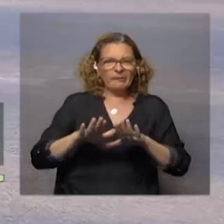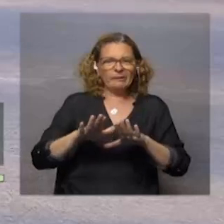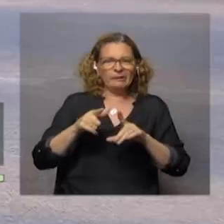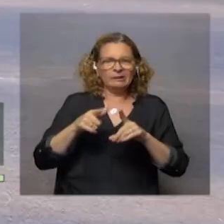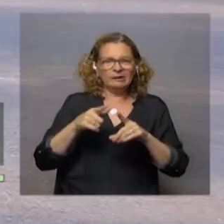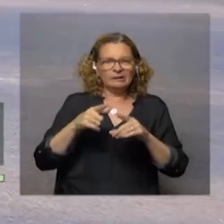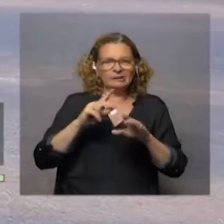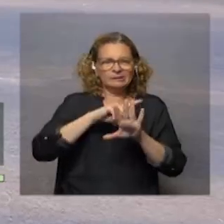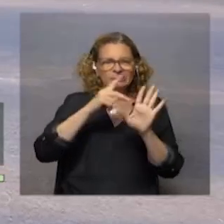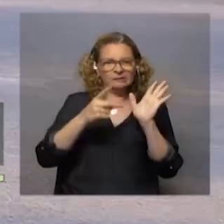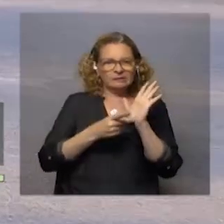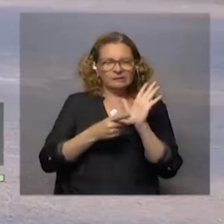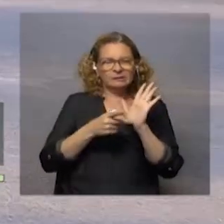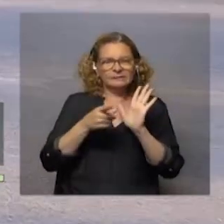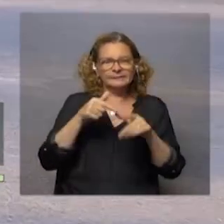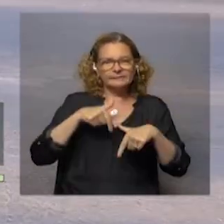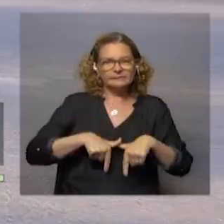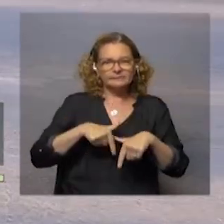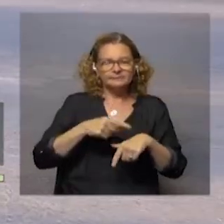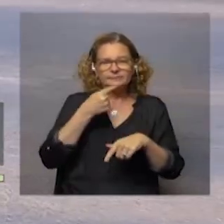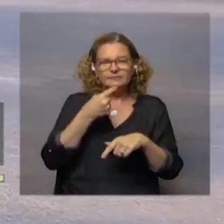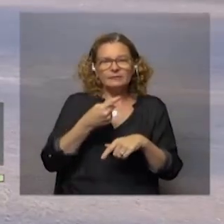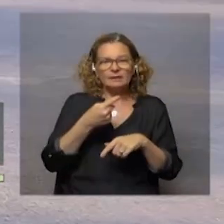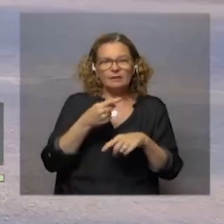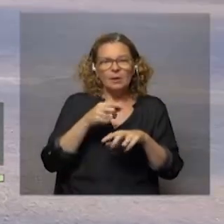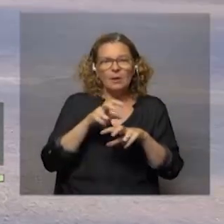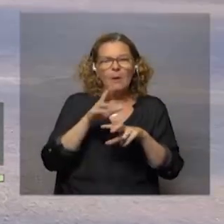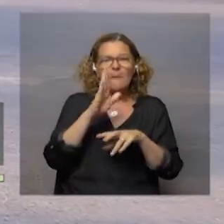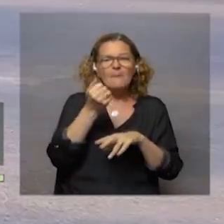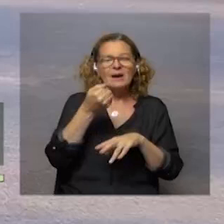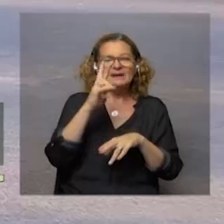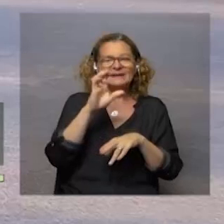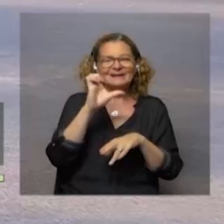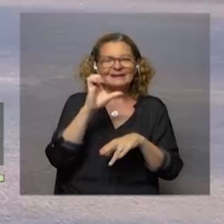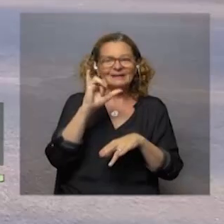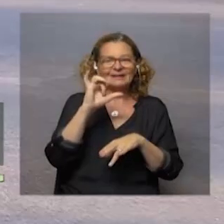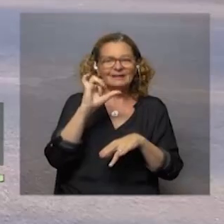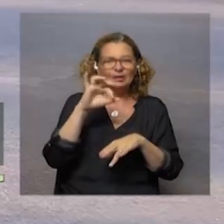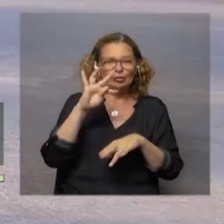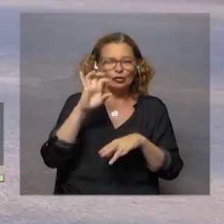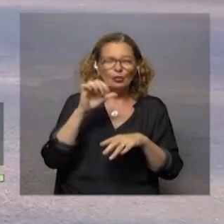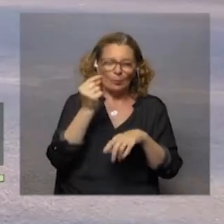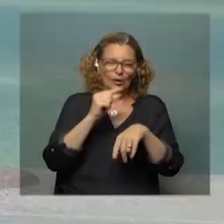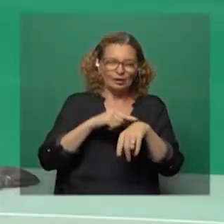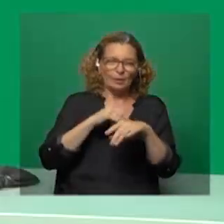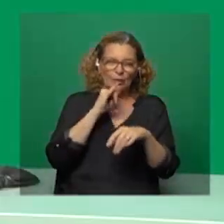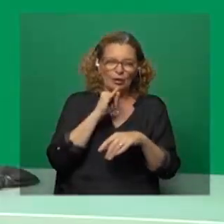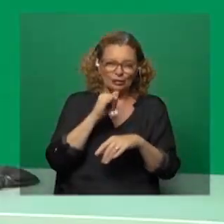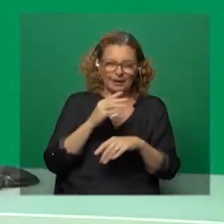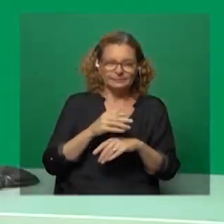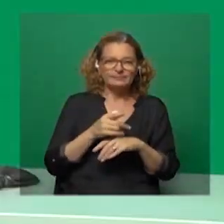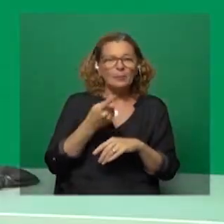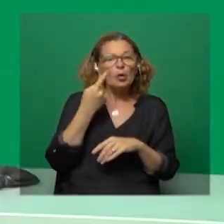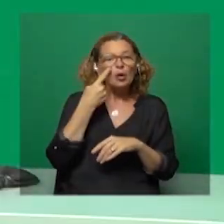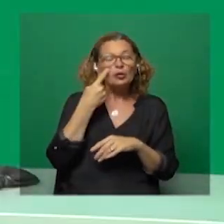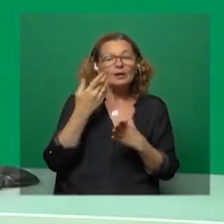a intervenir en un proyecto que la intendencia denominó parquecito en un ratito les contamos un poco más vamos